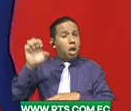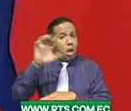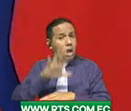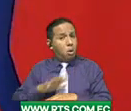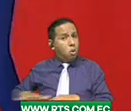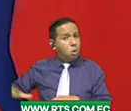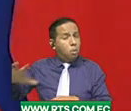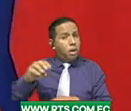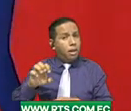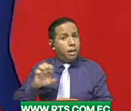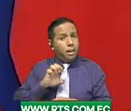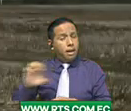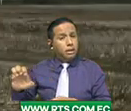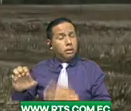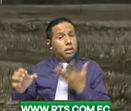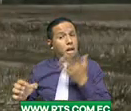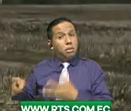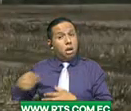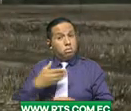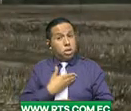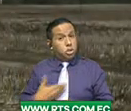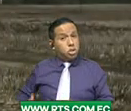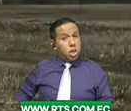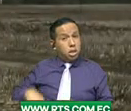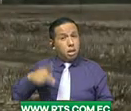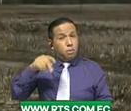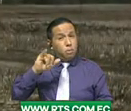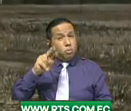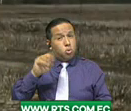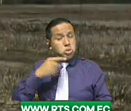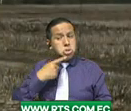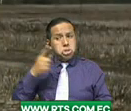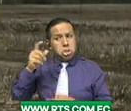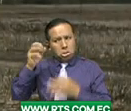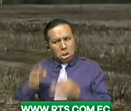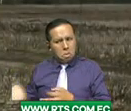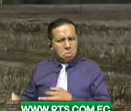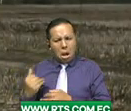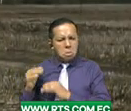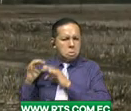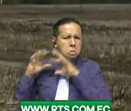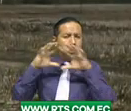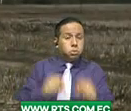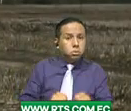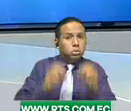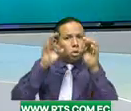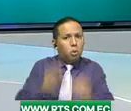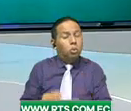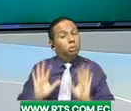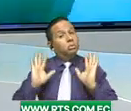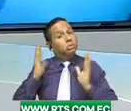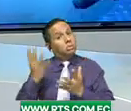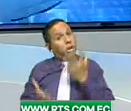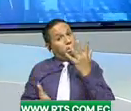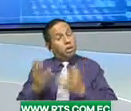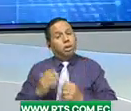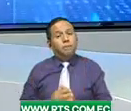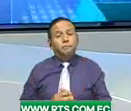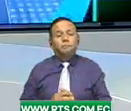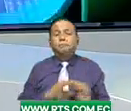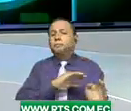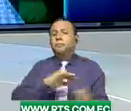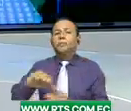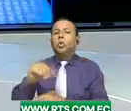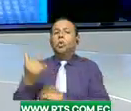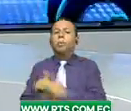Putin podría señalar el visto bueno para atacar Ucrania en cualquier momento, informó. Wilber Quiñones. Mientras que en